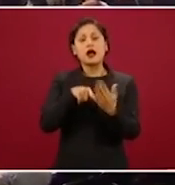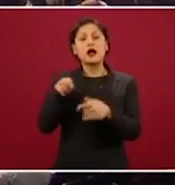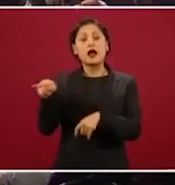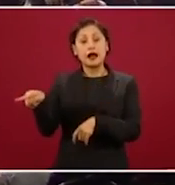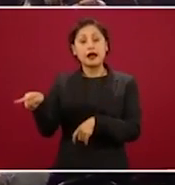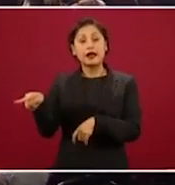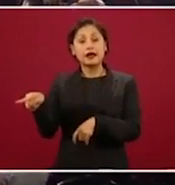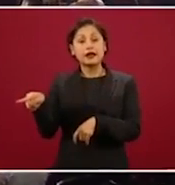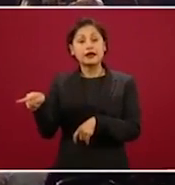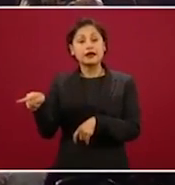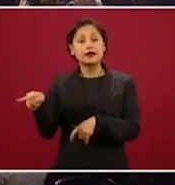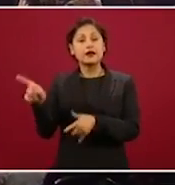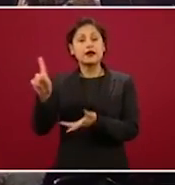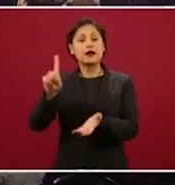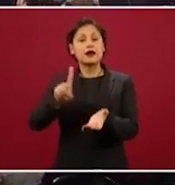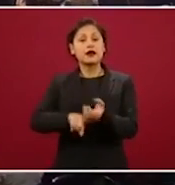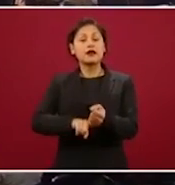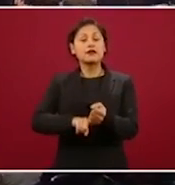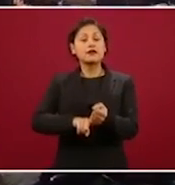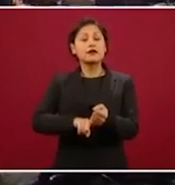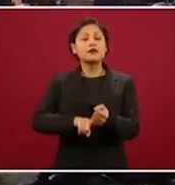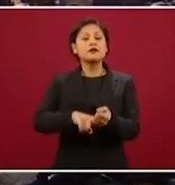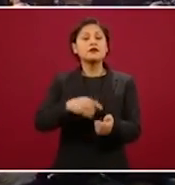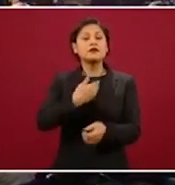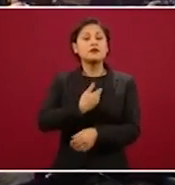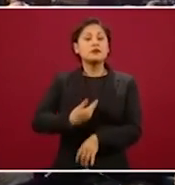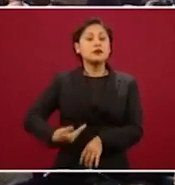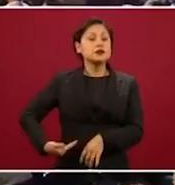presidente Evo Morales